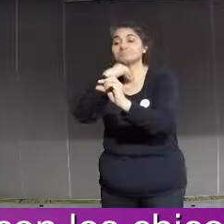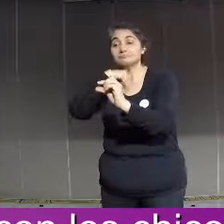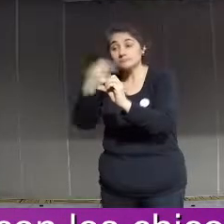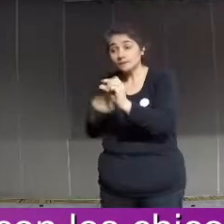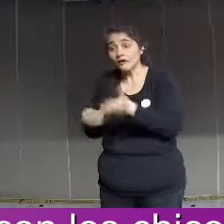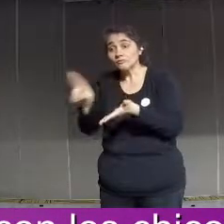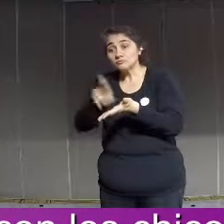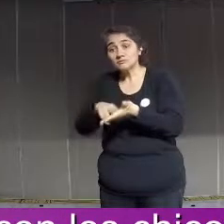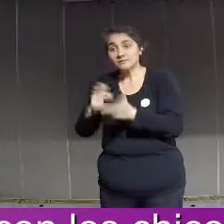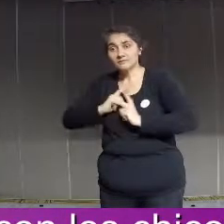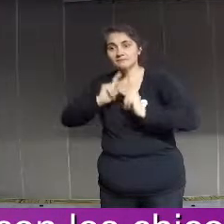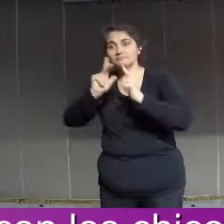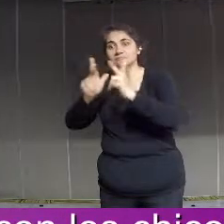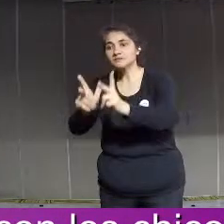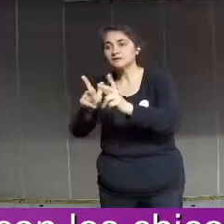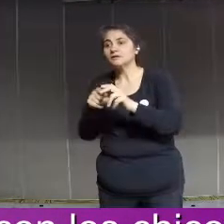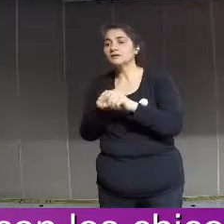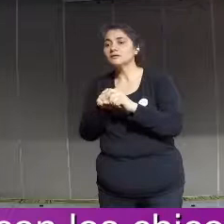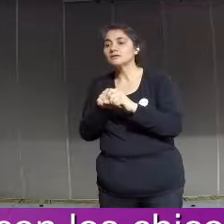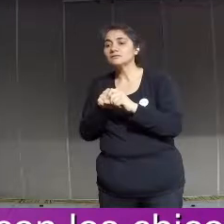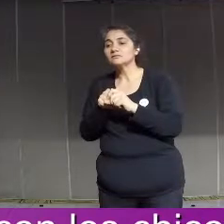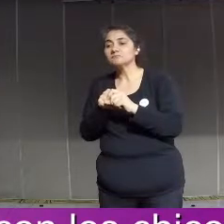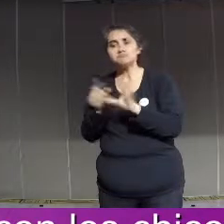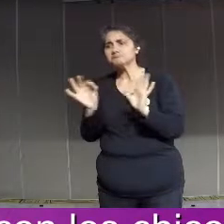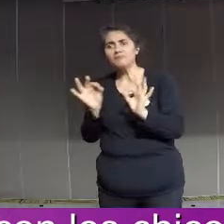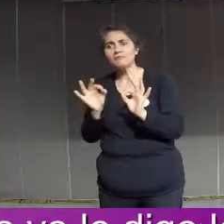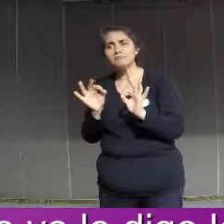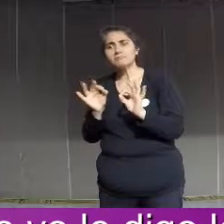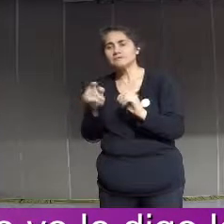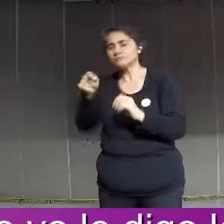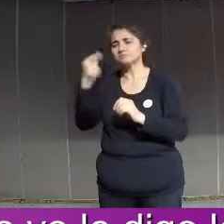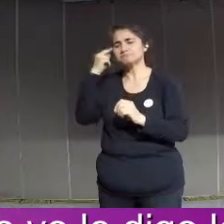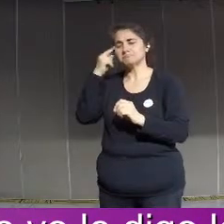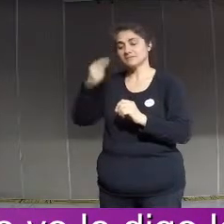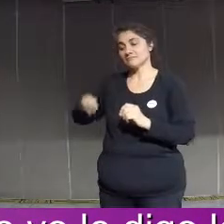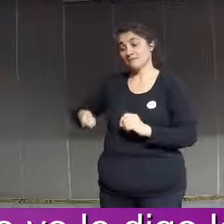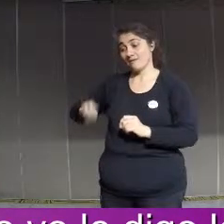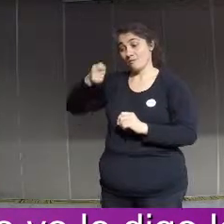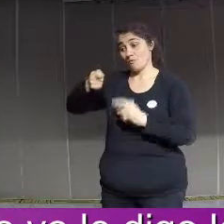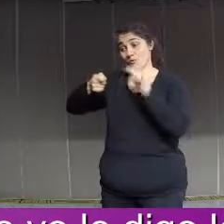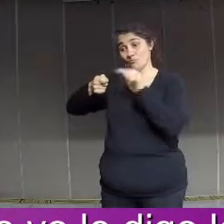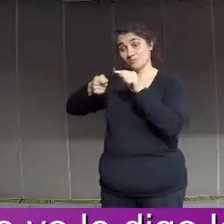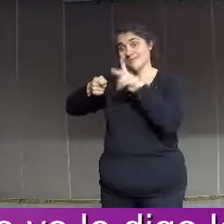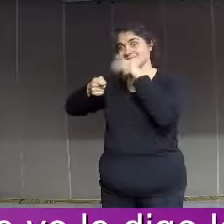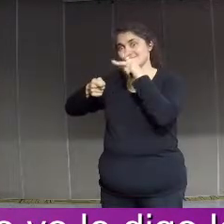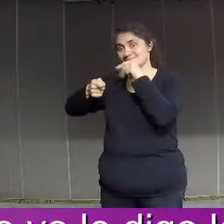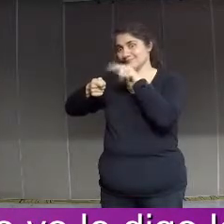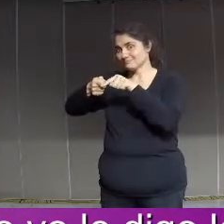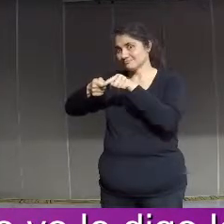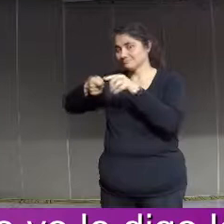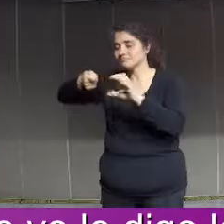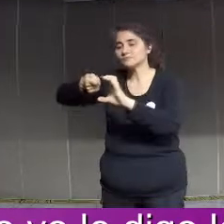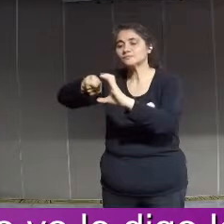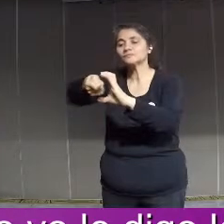tragar, ¿qué hago? Le doy la cuchara vacía y le hago el movimiento como que le estoy dando algo para que él vuelva a